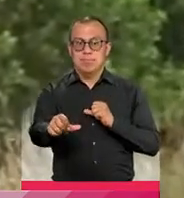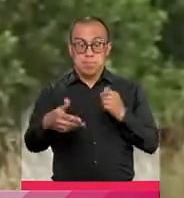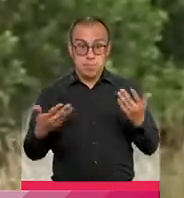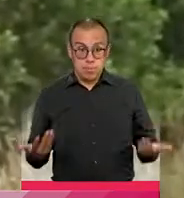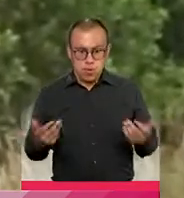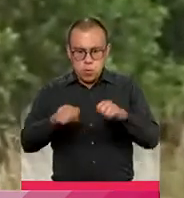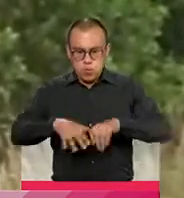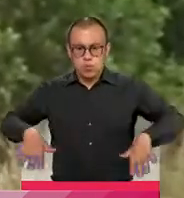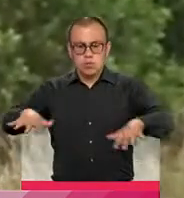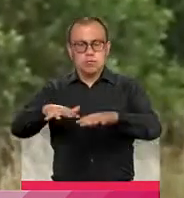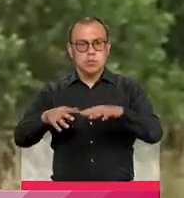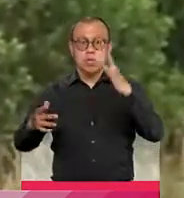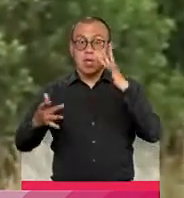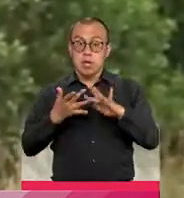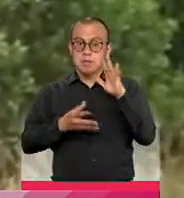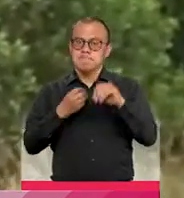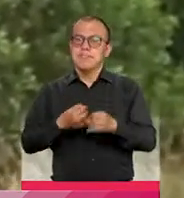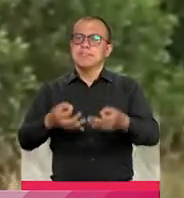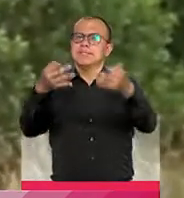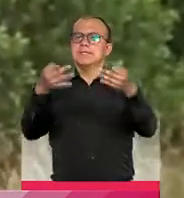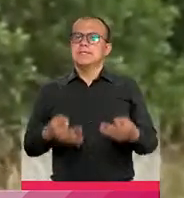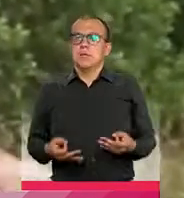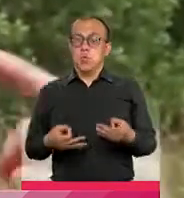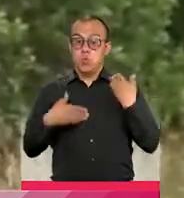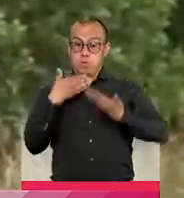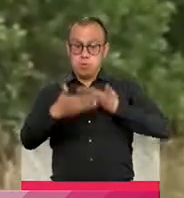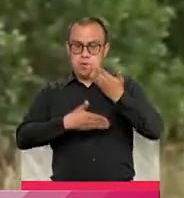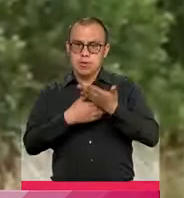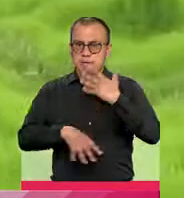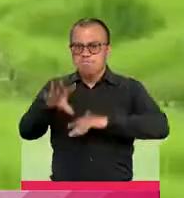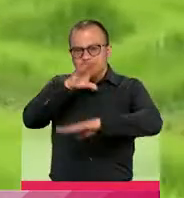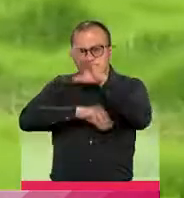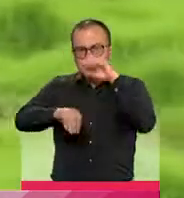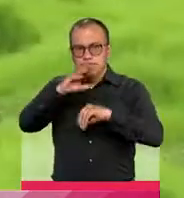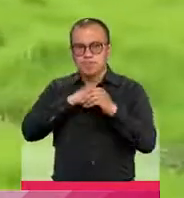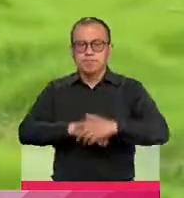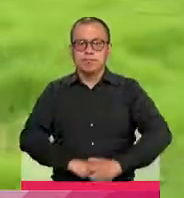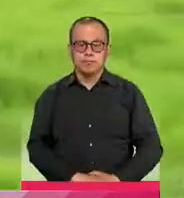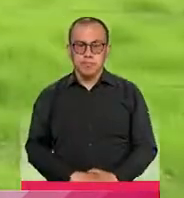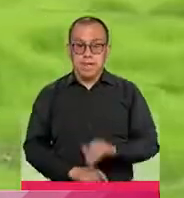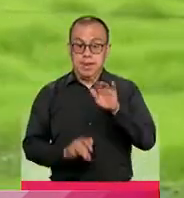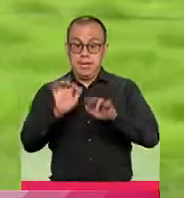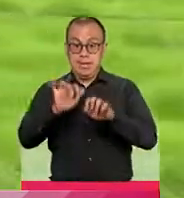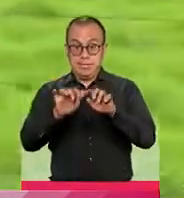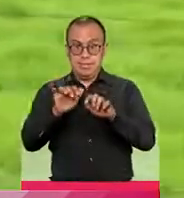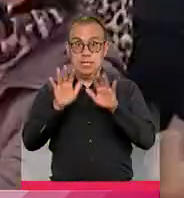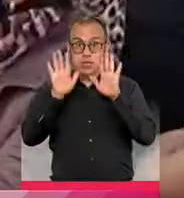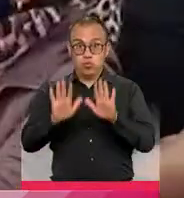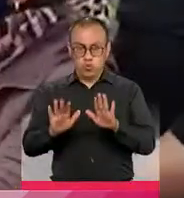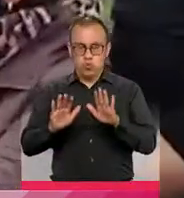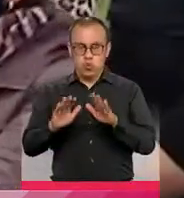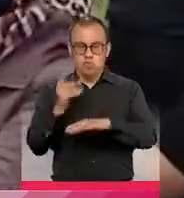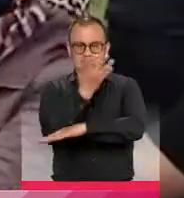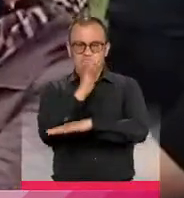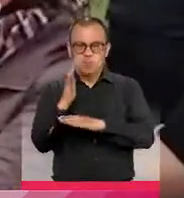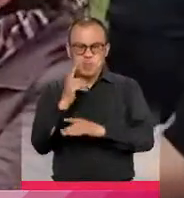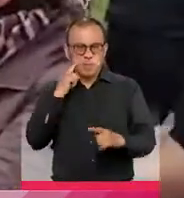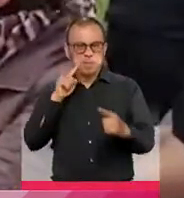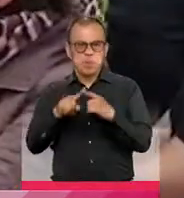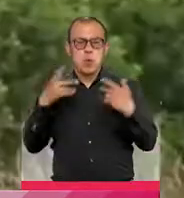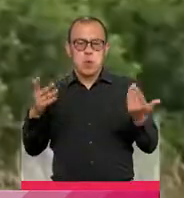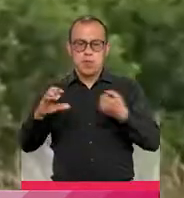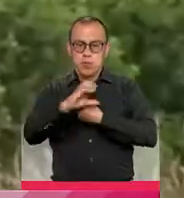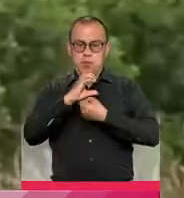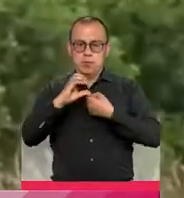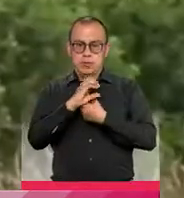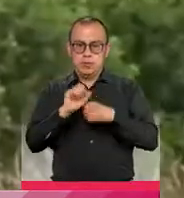un espacio en donde además garantizamos los procesos de aprendizaje. La Secretaría de Ambiente proyectó lo que se puede hacer en la